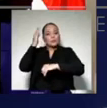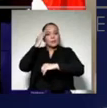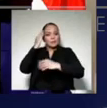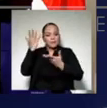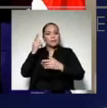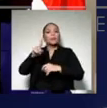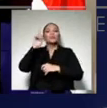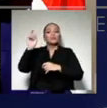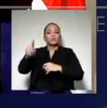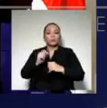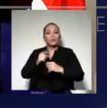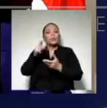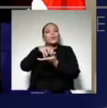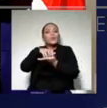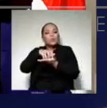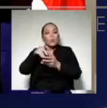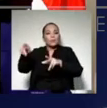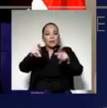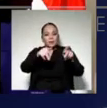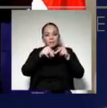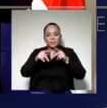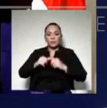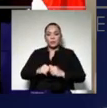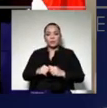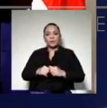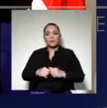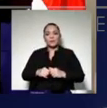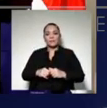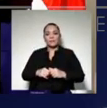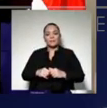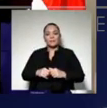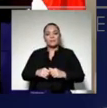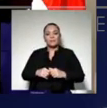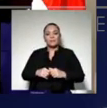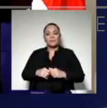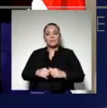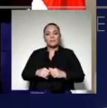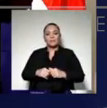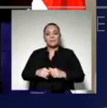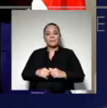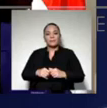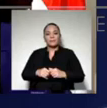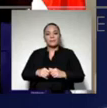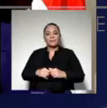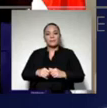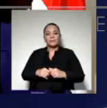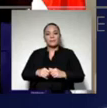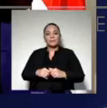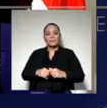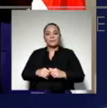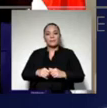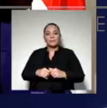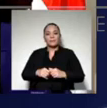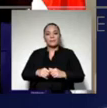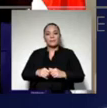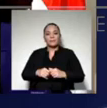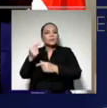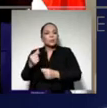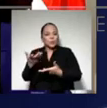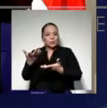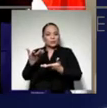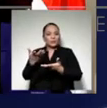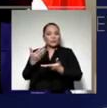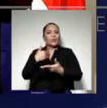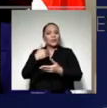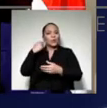una consulta, es una de las dudas de las personas, generalmente en redes sociales, en la calle, donde sea, ¿cuál es el presupuesto del gobierno para publicidad,